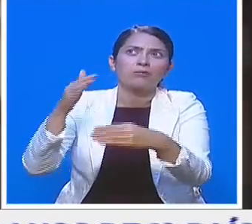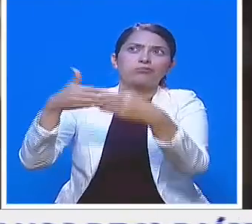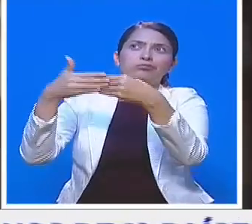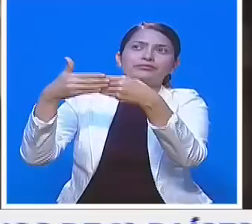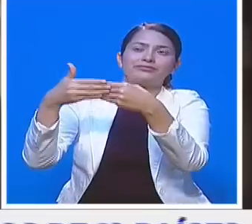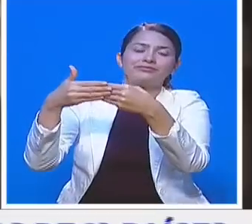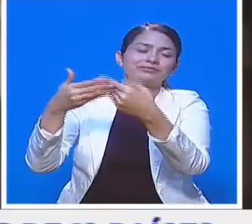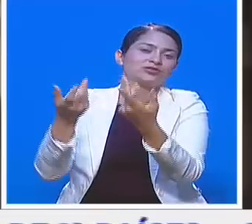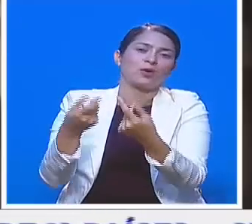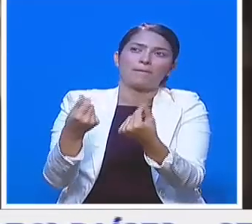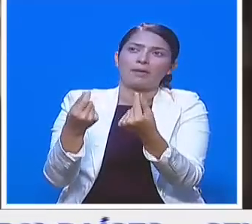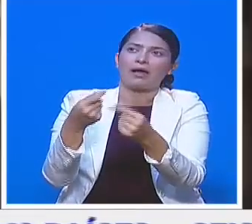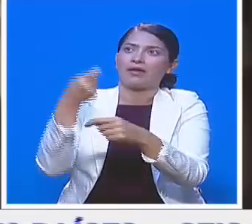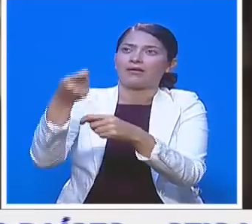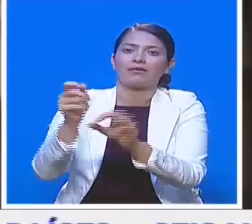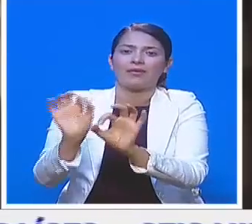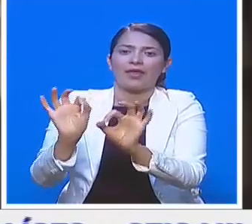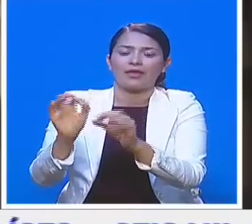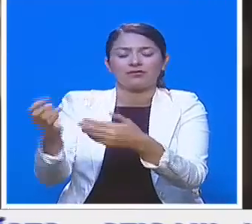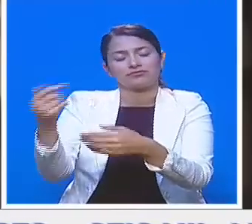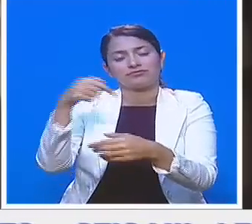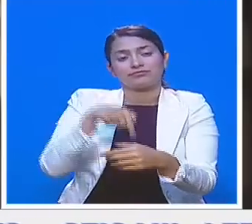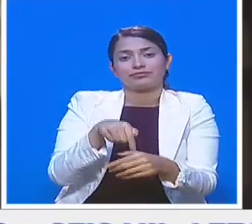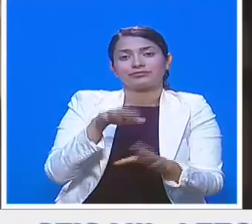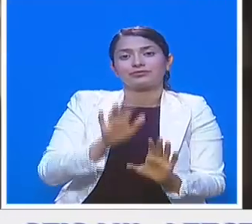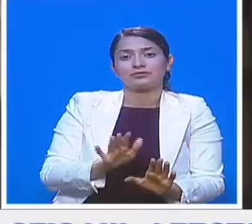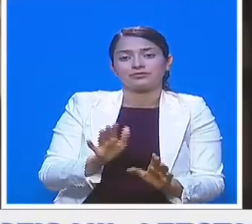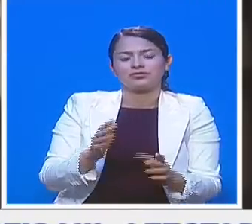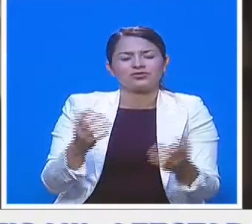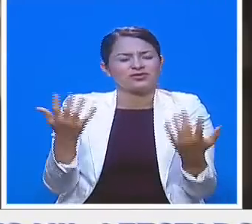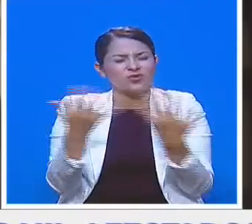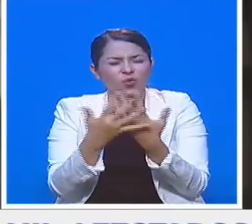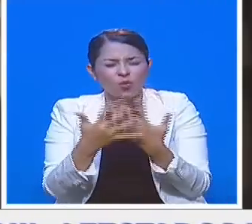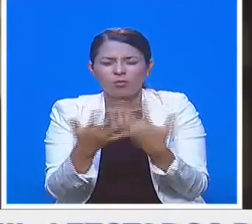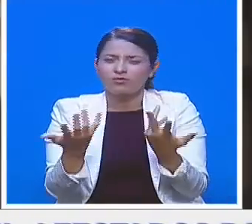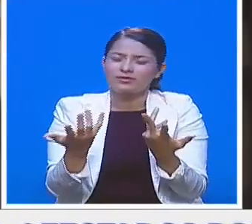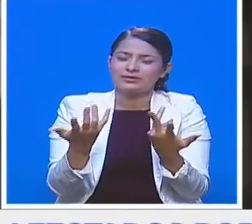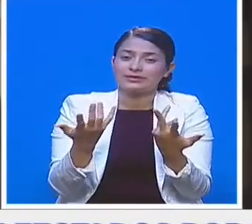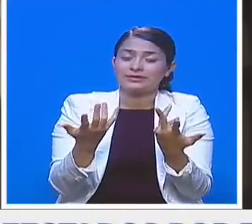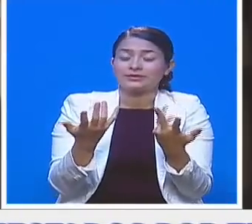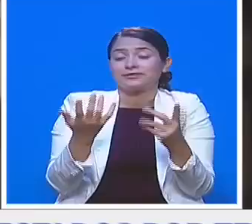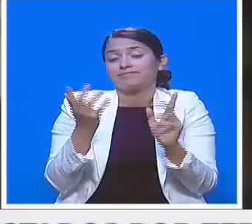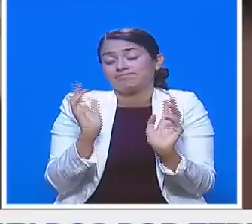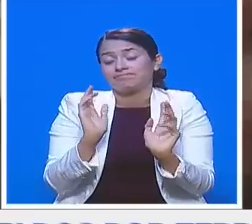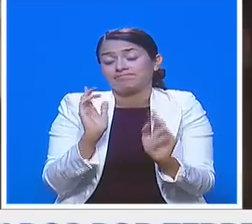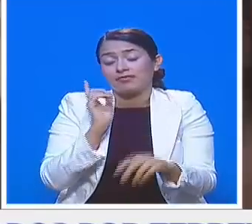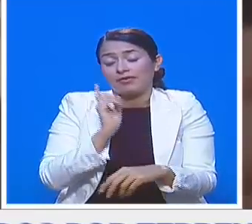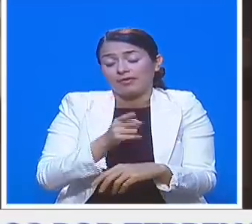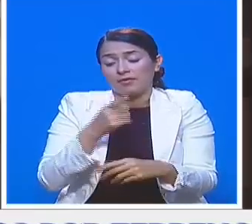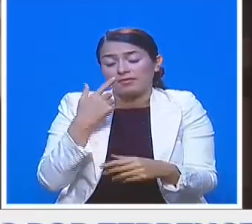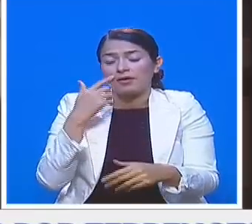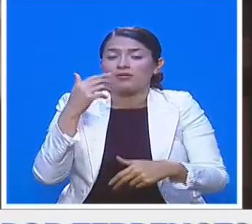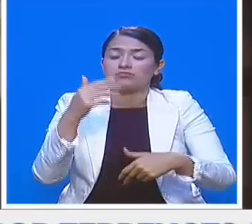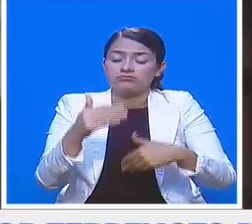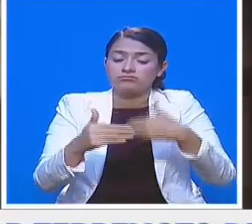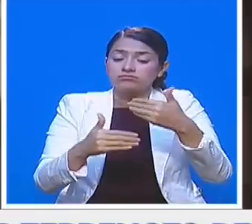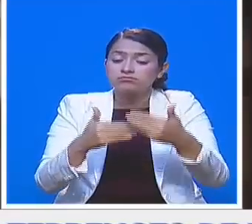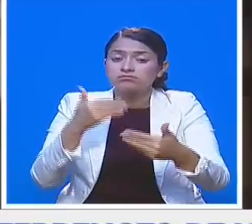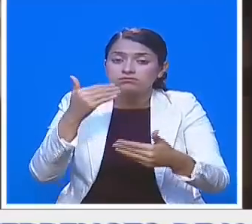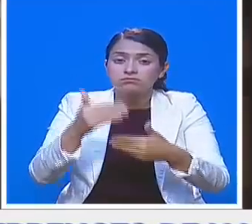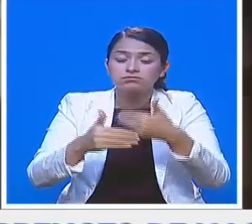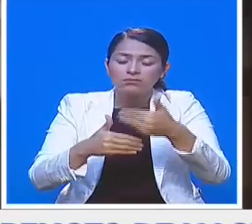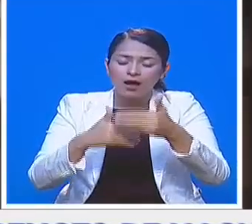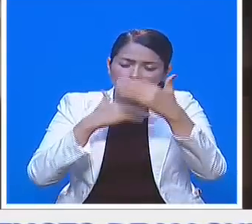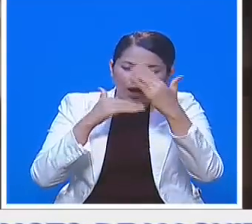Entonces, bueno, por ahora es todo confuso, enredado y que amerita seguir prestando atención